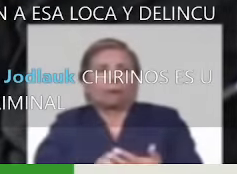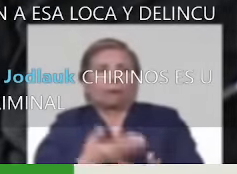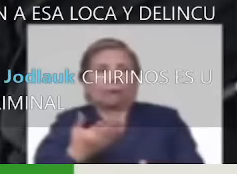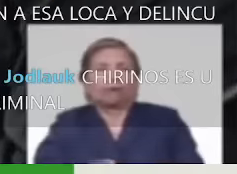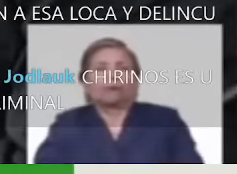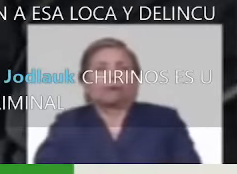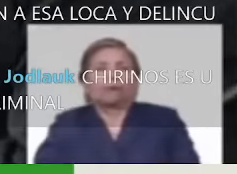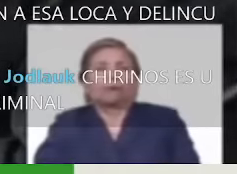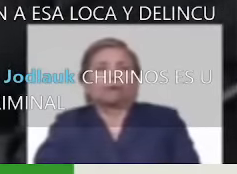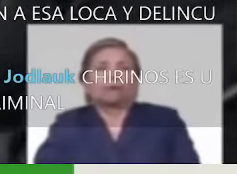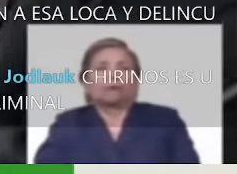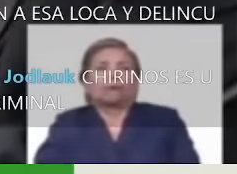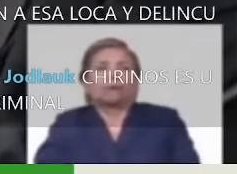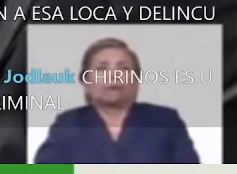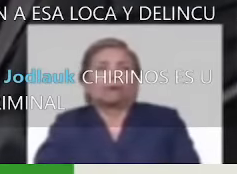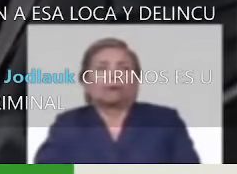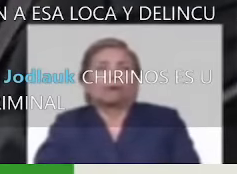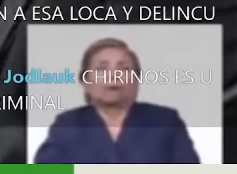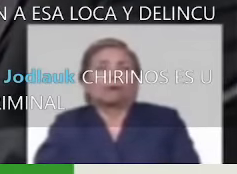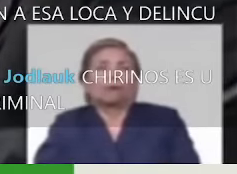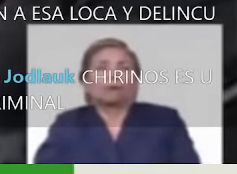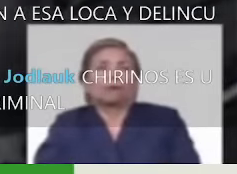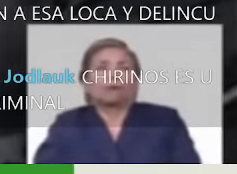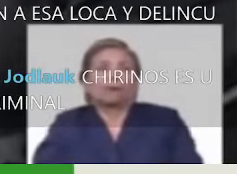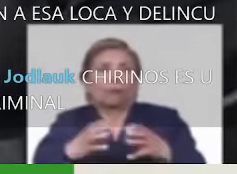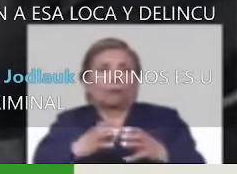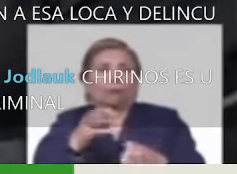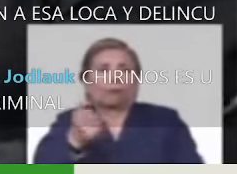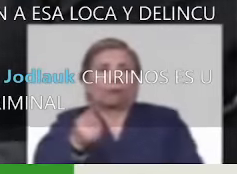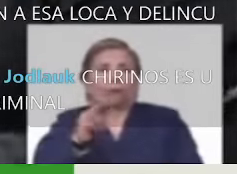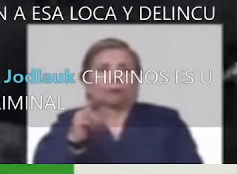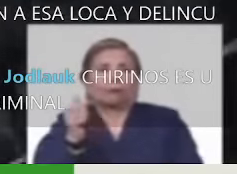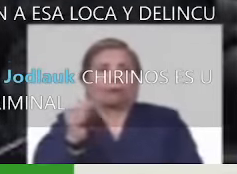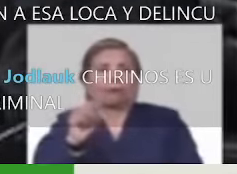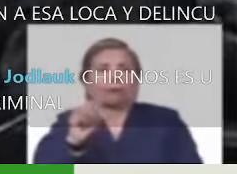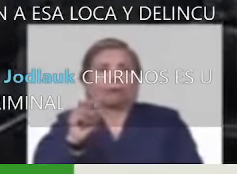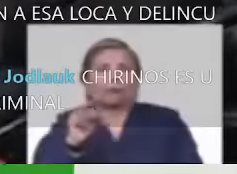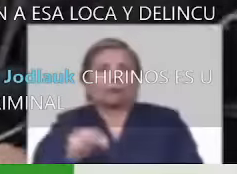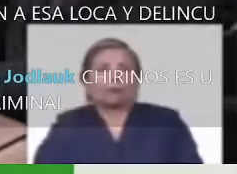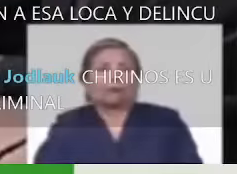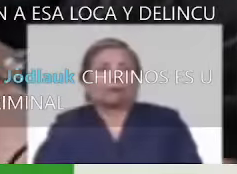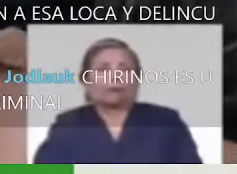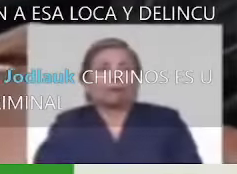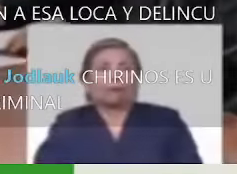señor congresista Aragón, por favor.